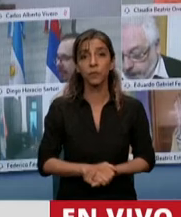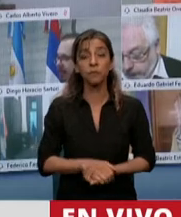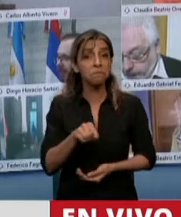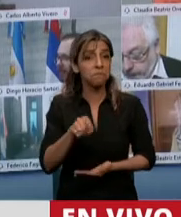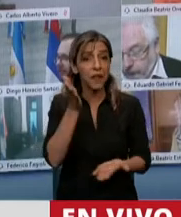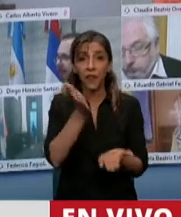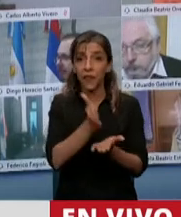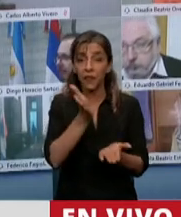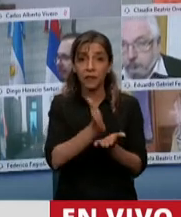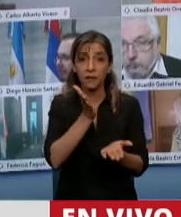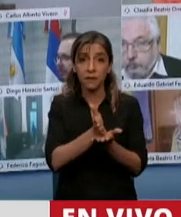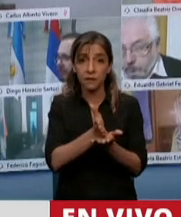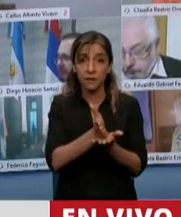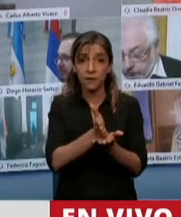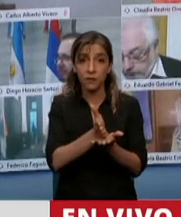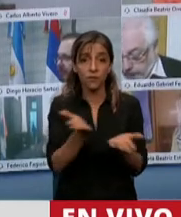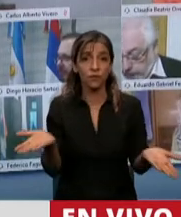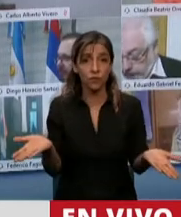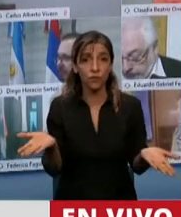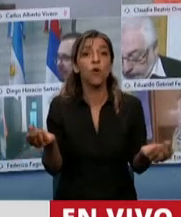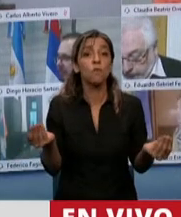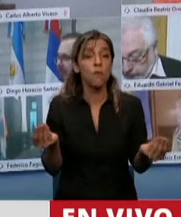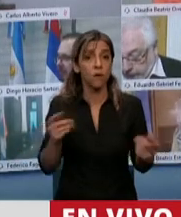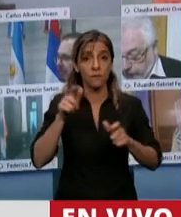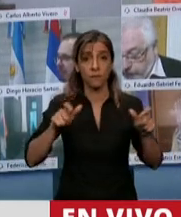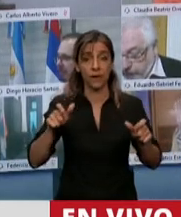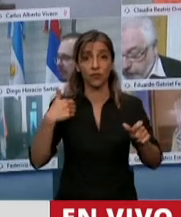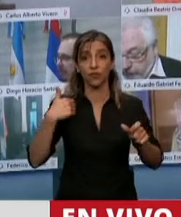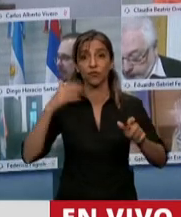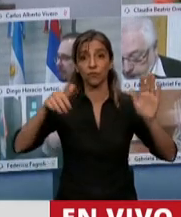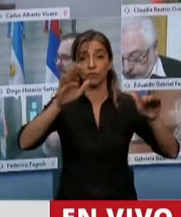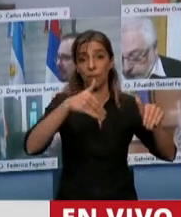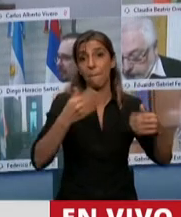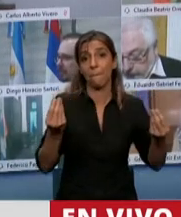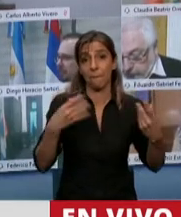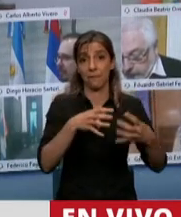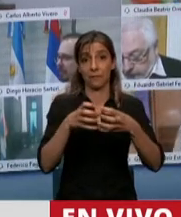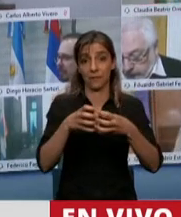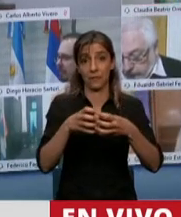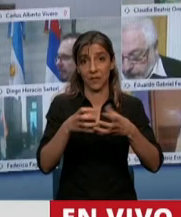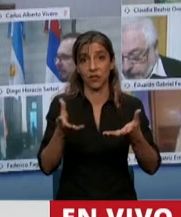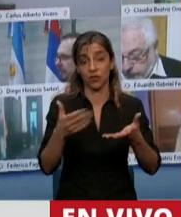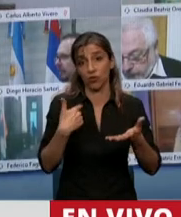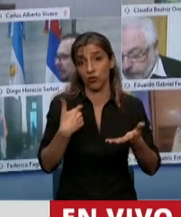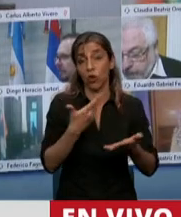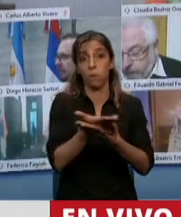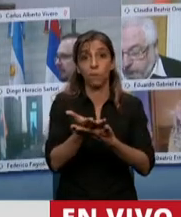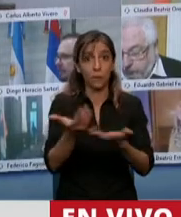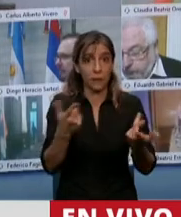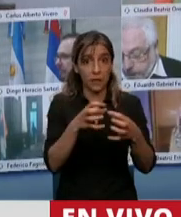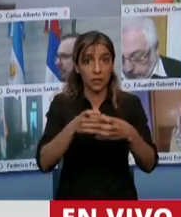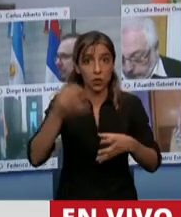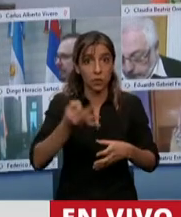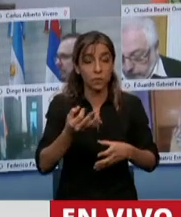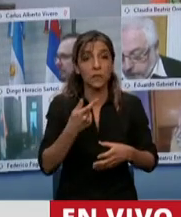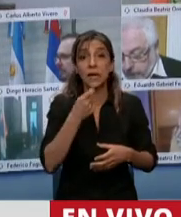que tienen aquellos que han convocado una sesión especial y que, además de haber convocado esa sesión especial, no